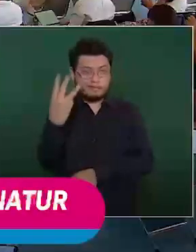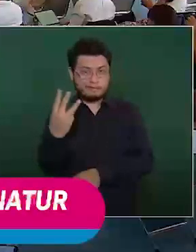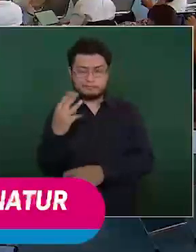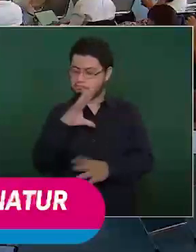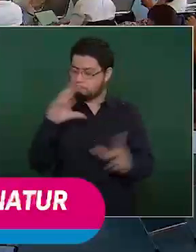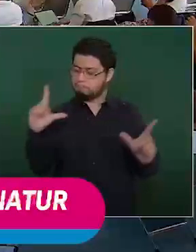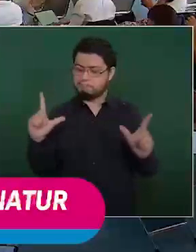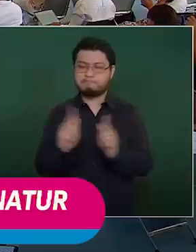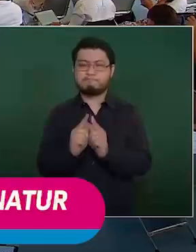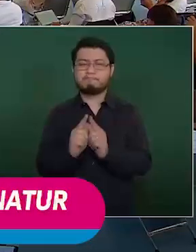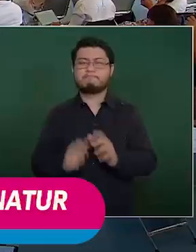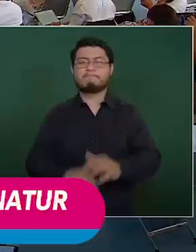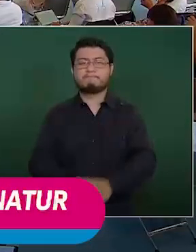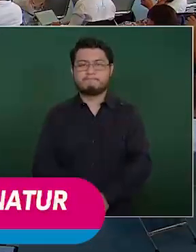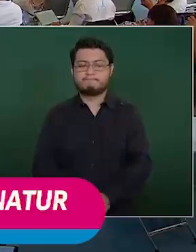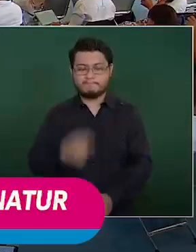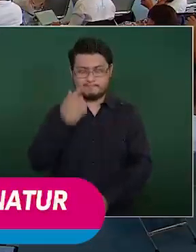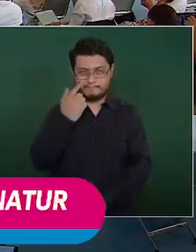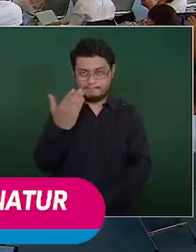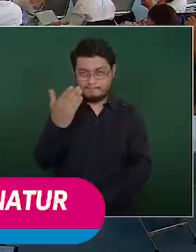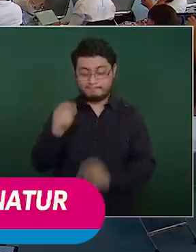cuanto. Dejamos un video.